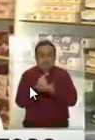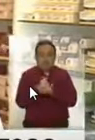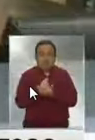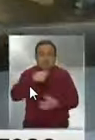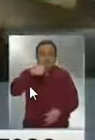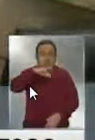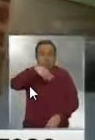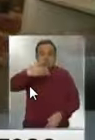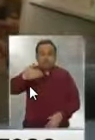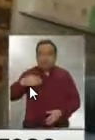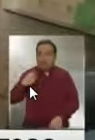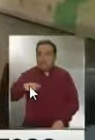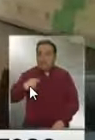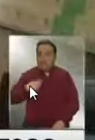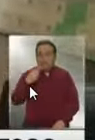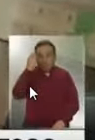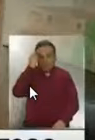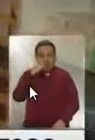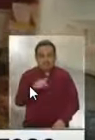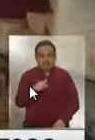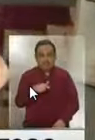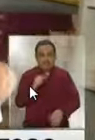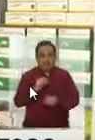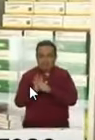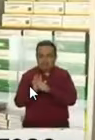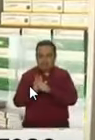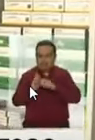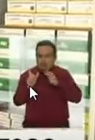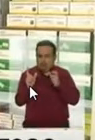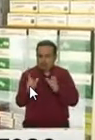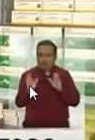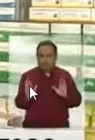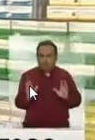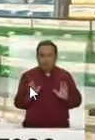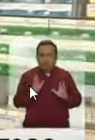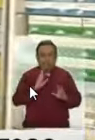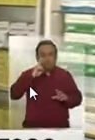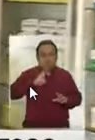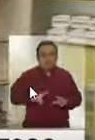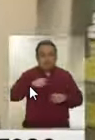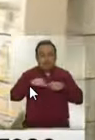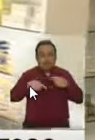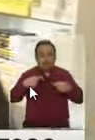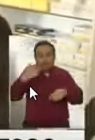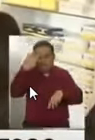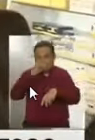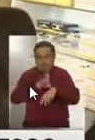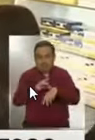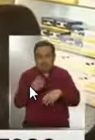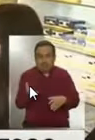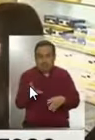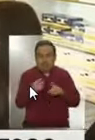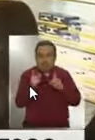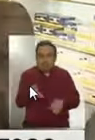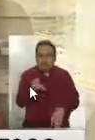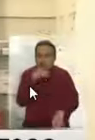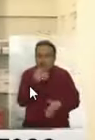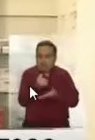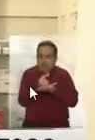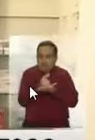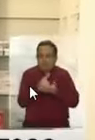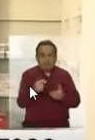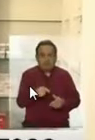afuera. Iniciativas que buscan mantener el coronavirus bajo control, sin descuidar las otras patologías y enfermedades de los vecinos.